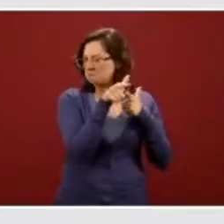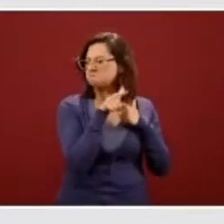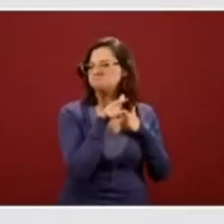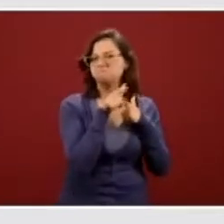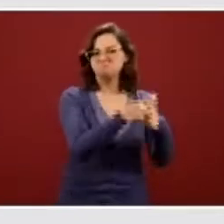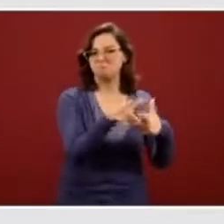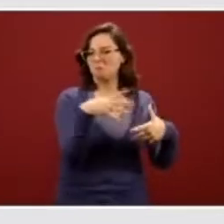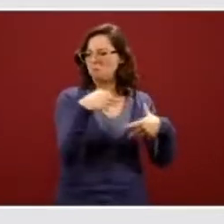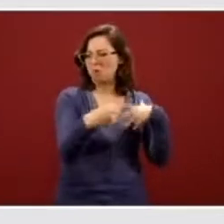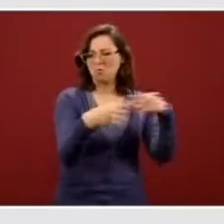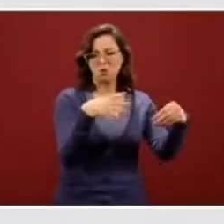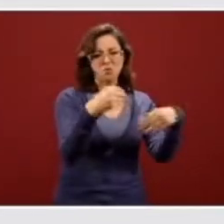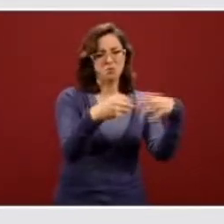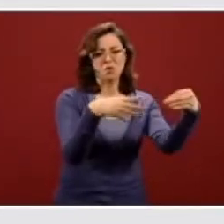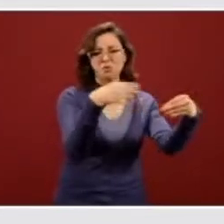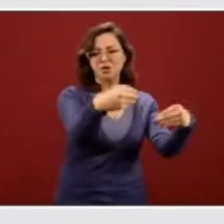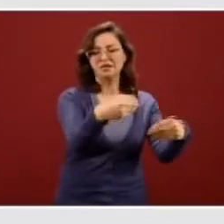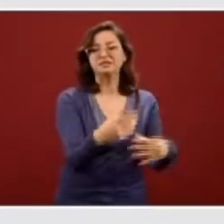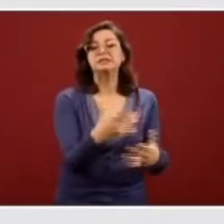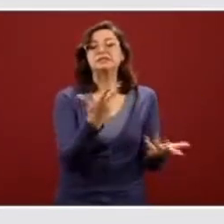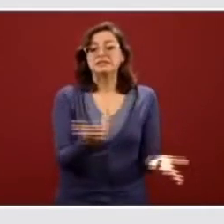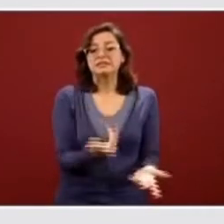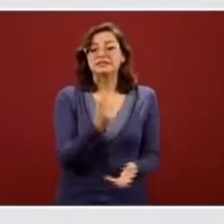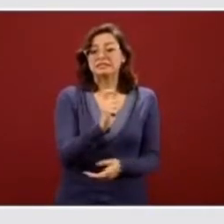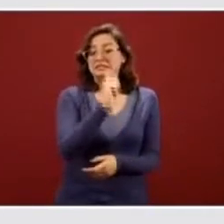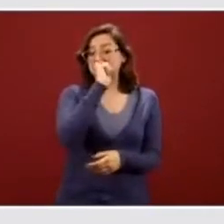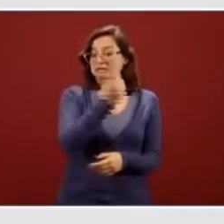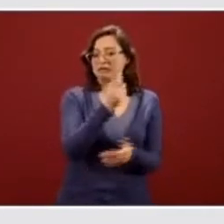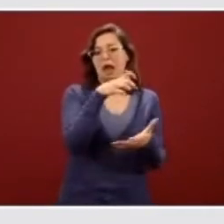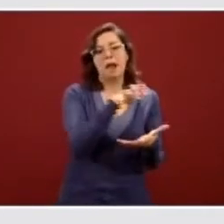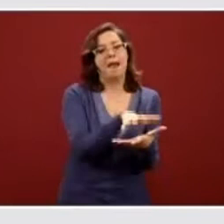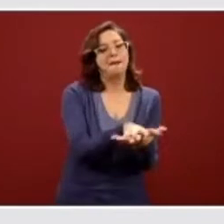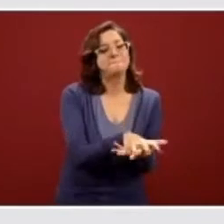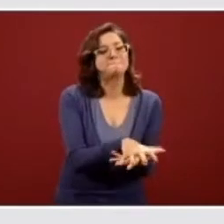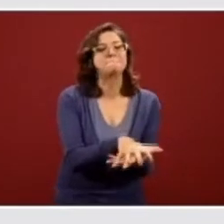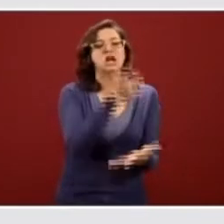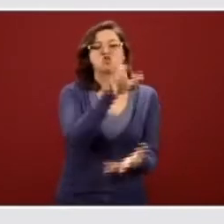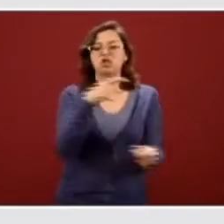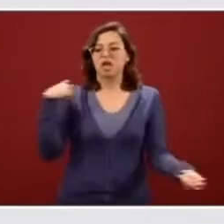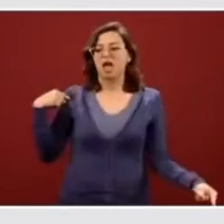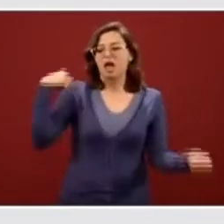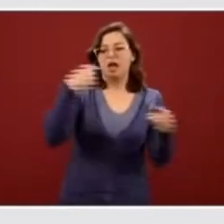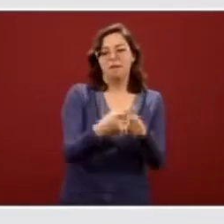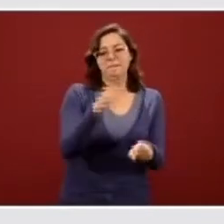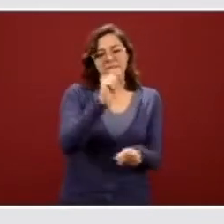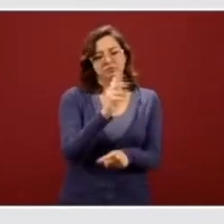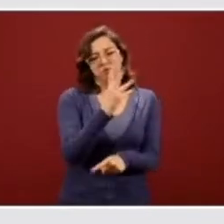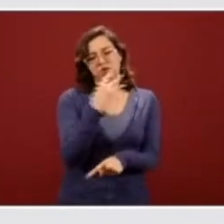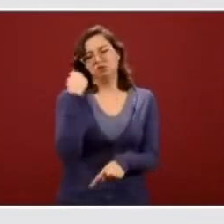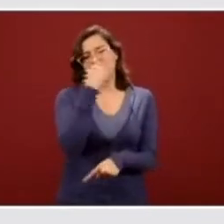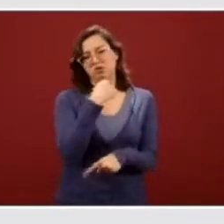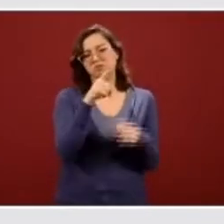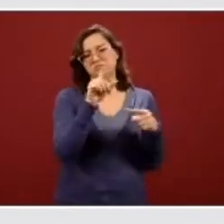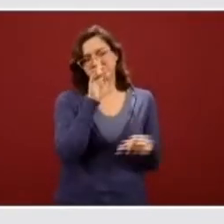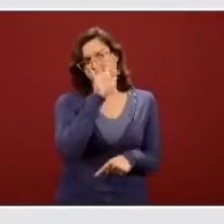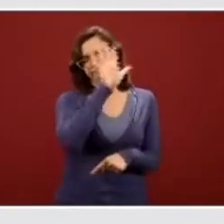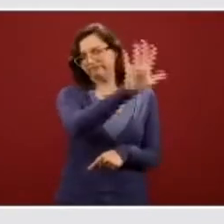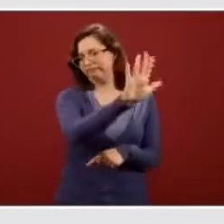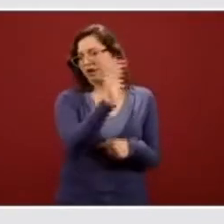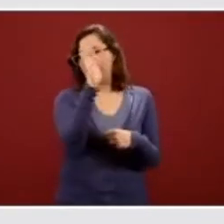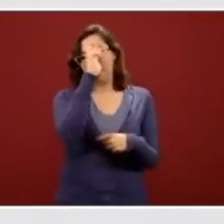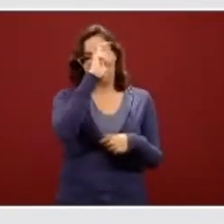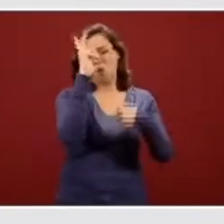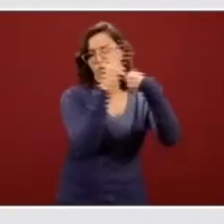o sea, las 3/4 partes de los casos confirmados en las últimas 24 horas están en la región europea. Y